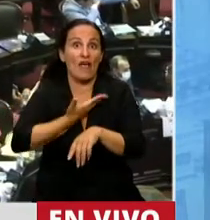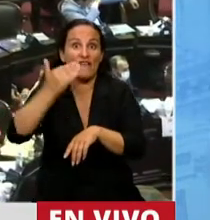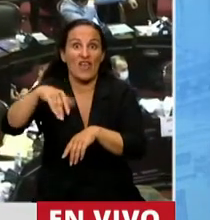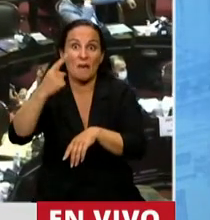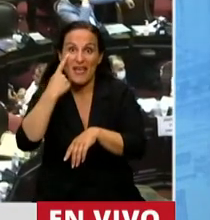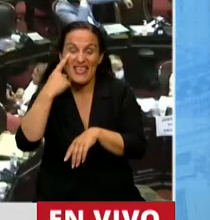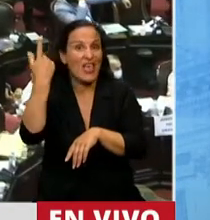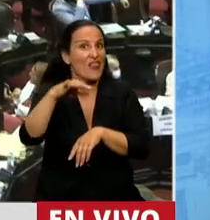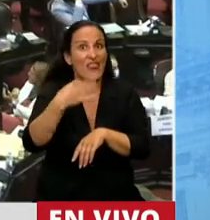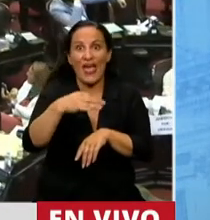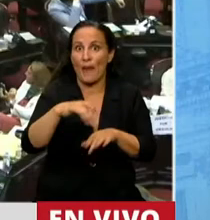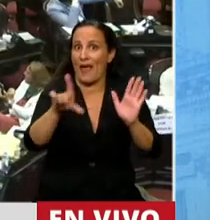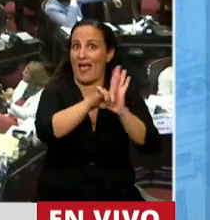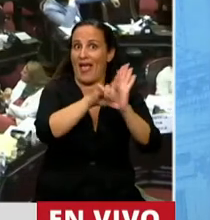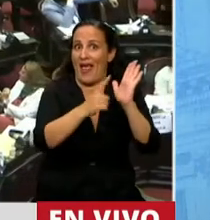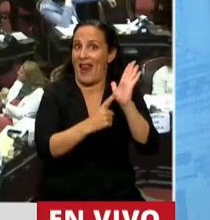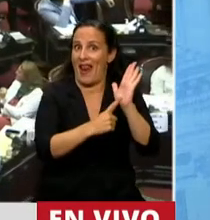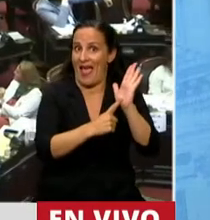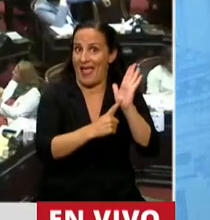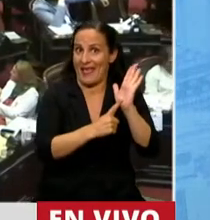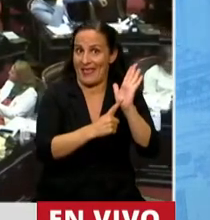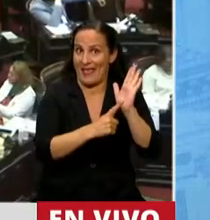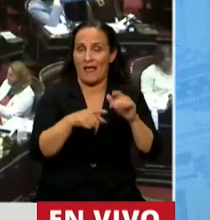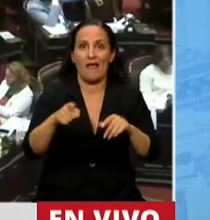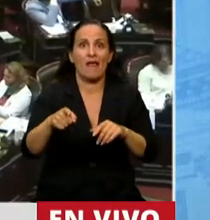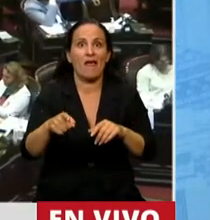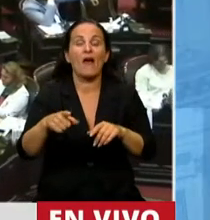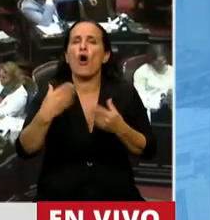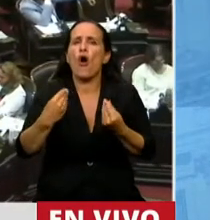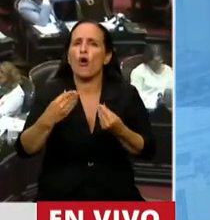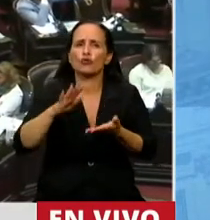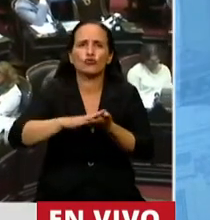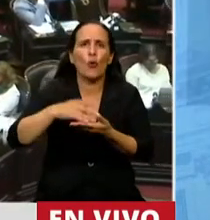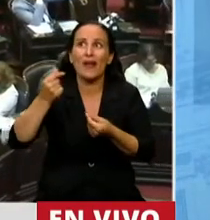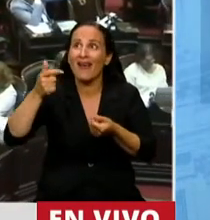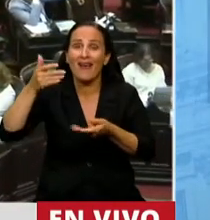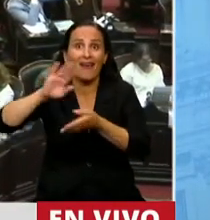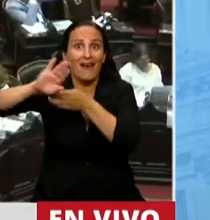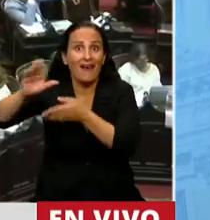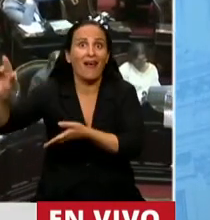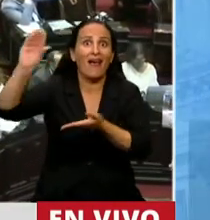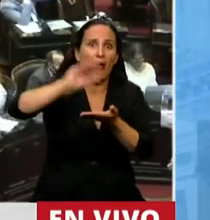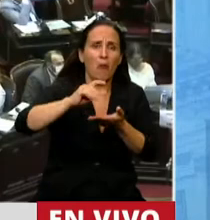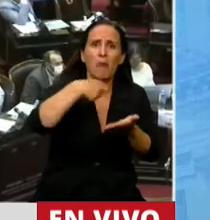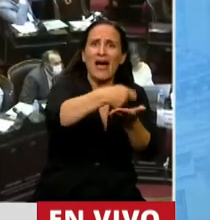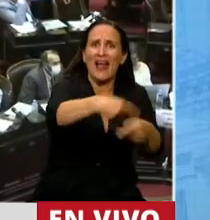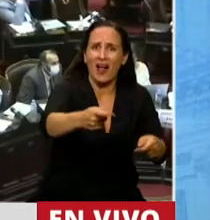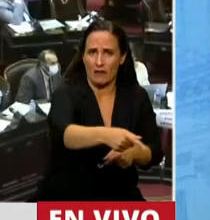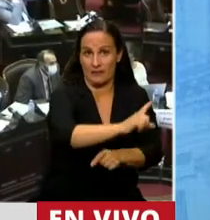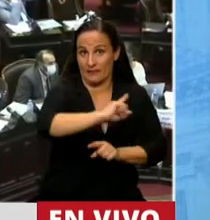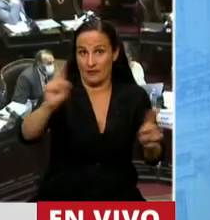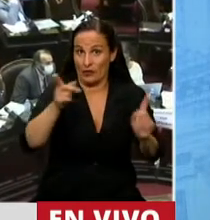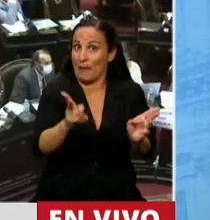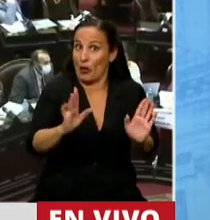o la prohibición de financiar gastos corrientes se habrán expresado mis compañeros de